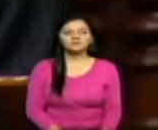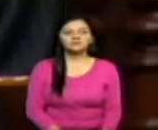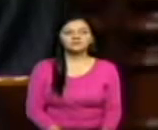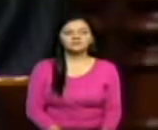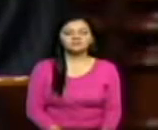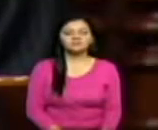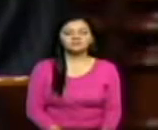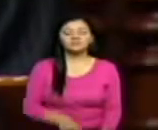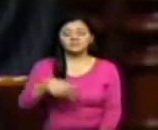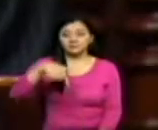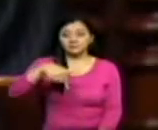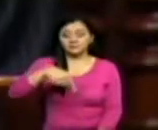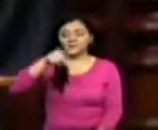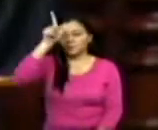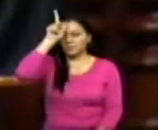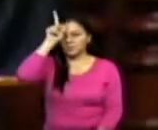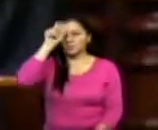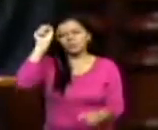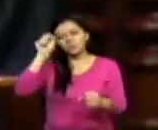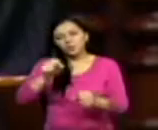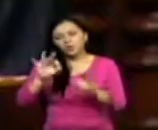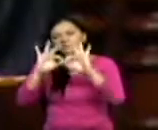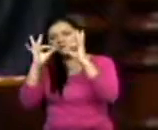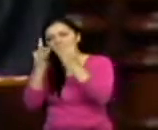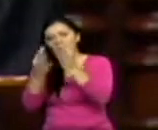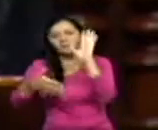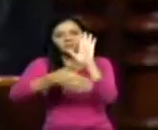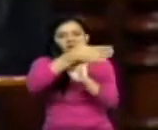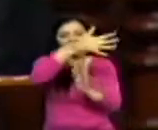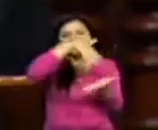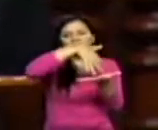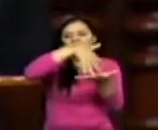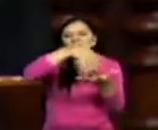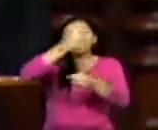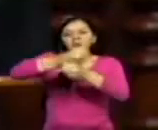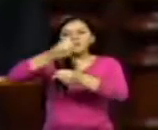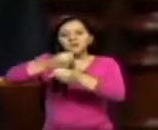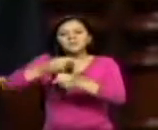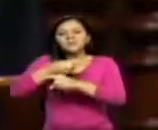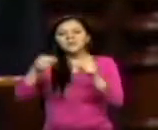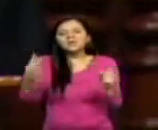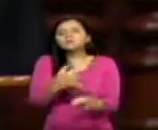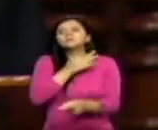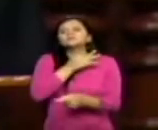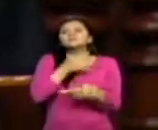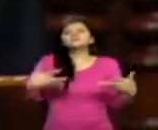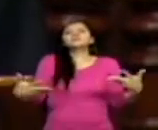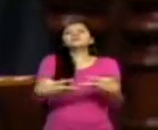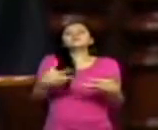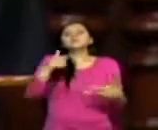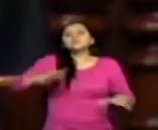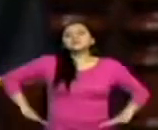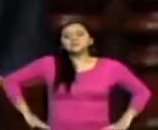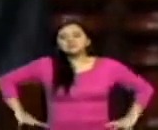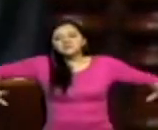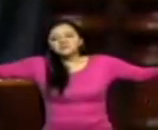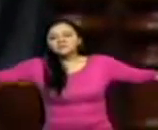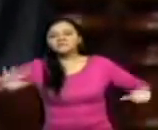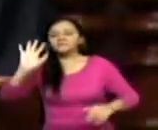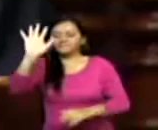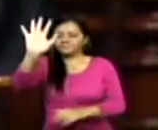Un país donde una familia pueda salir a estudiar o trabajar sin temer que le desvalijen su